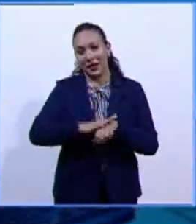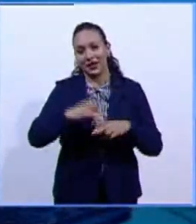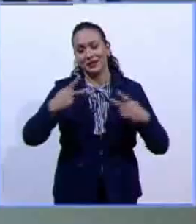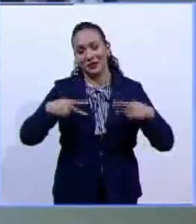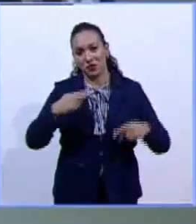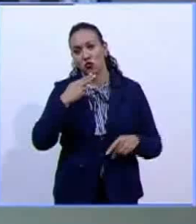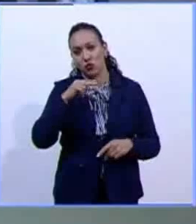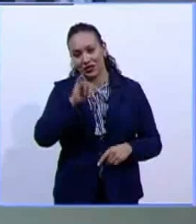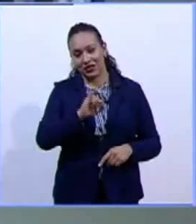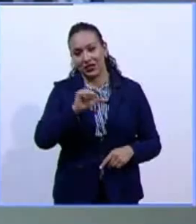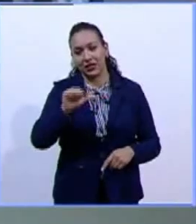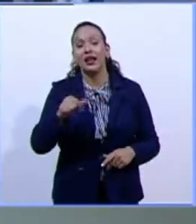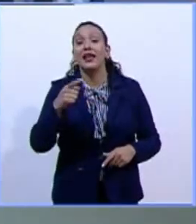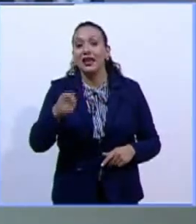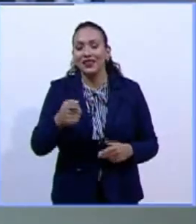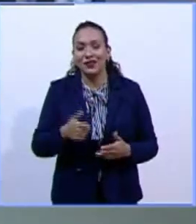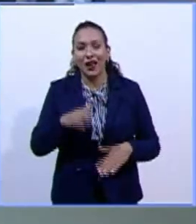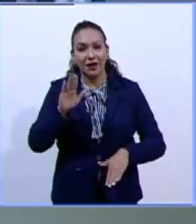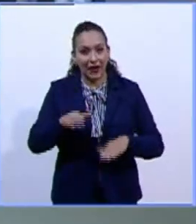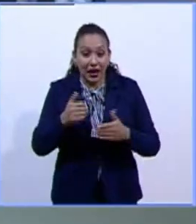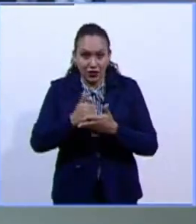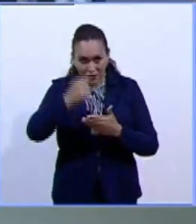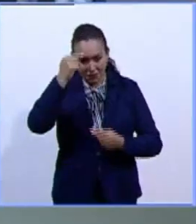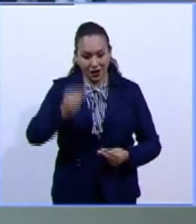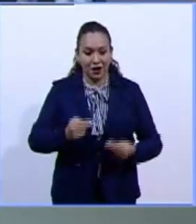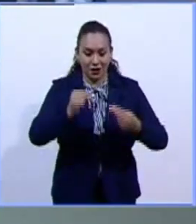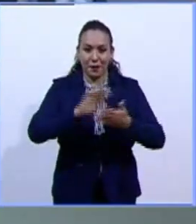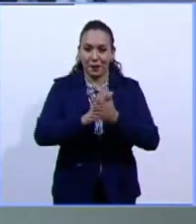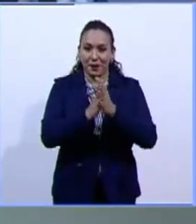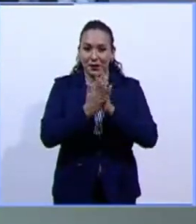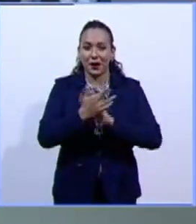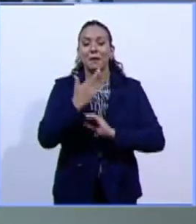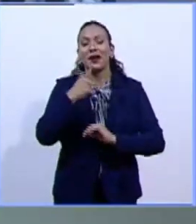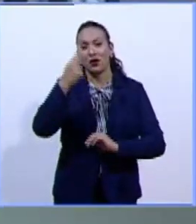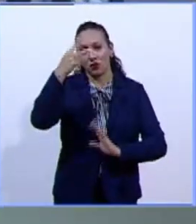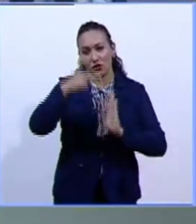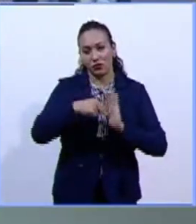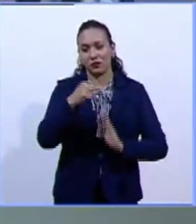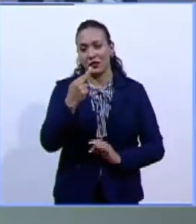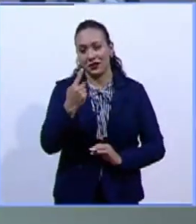para la transformación de los negocios para el periodo